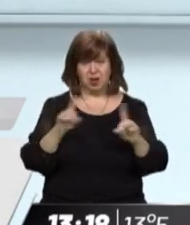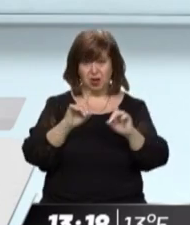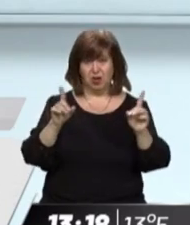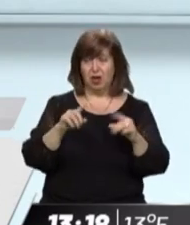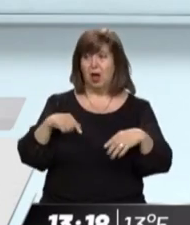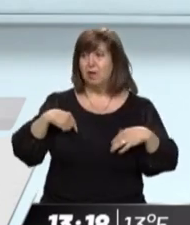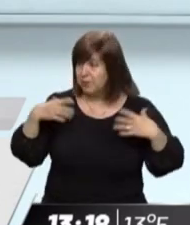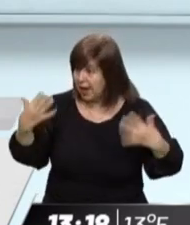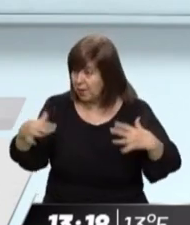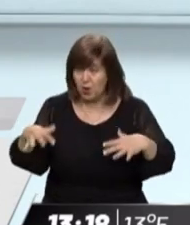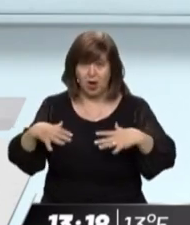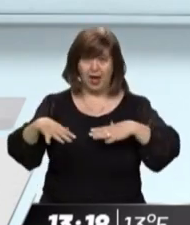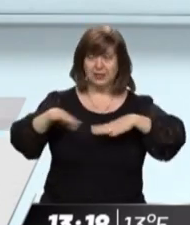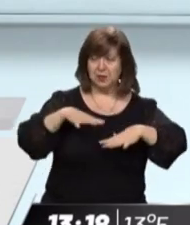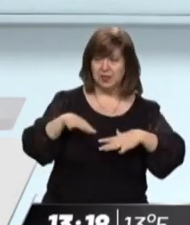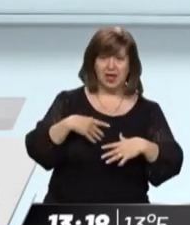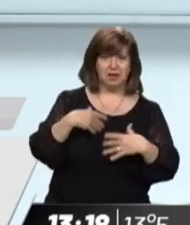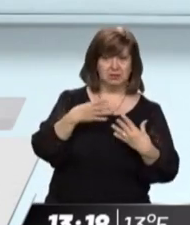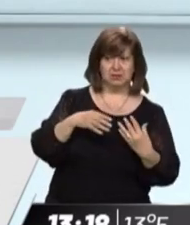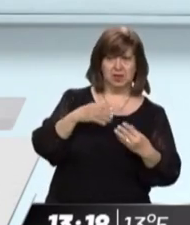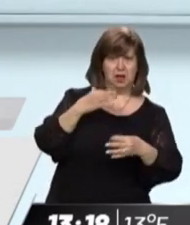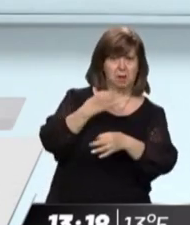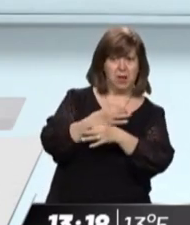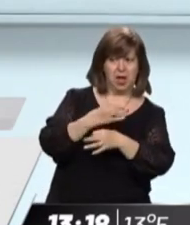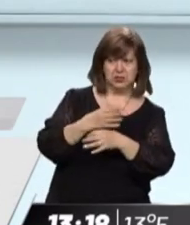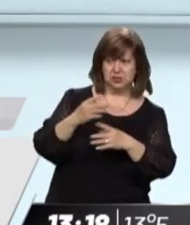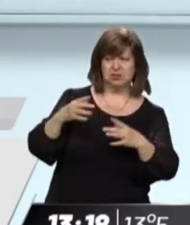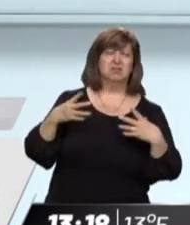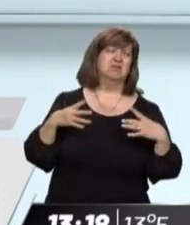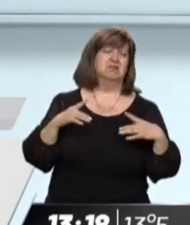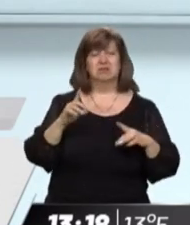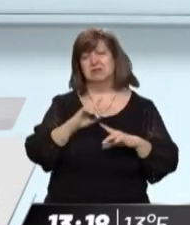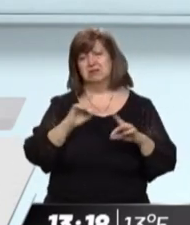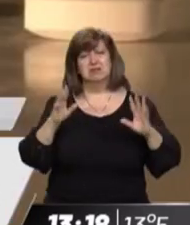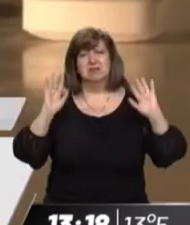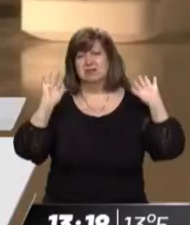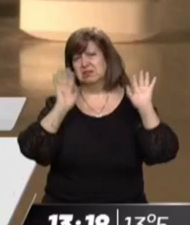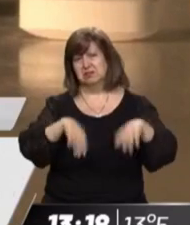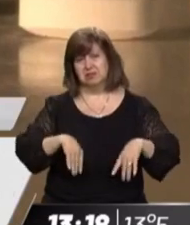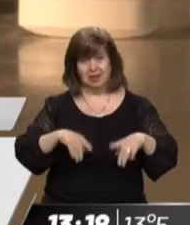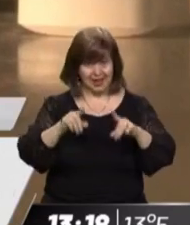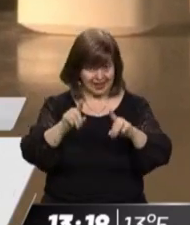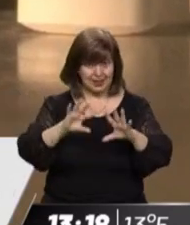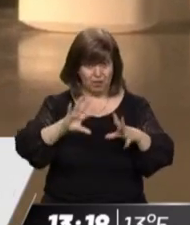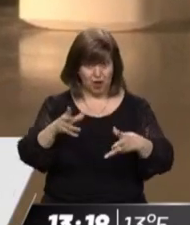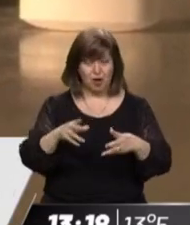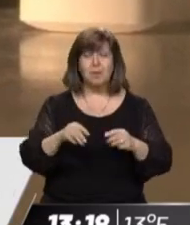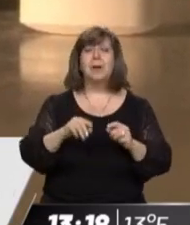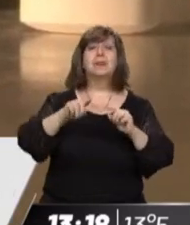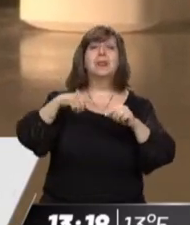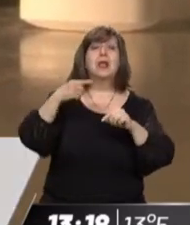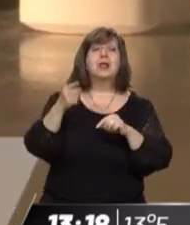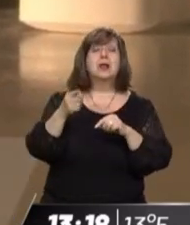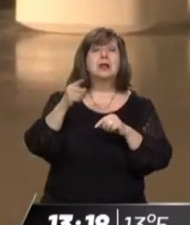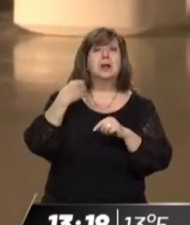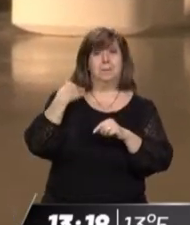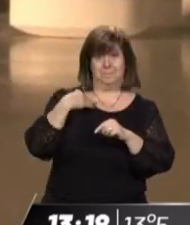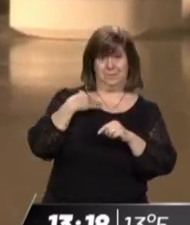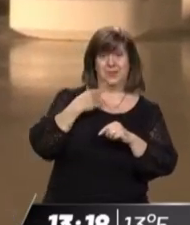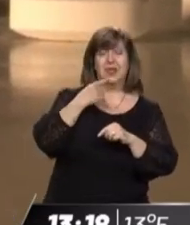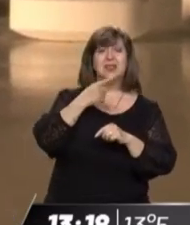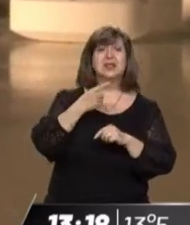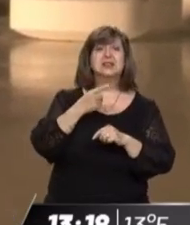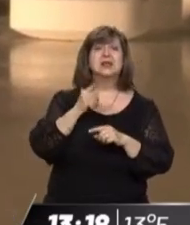una actividad. O sea, todas actividades fundamentales para lo que hace al aprendizaje. El impacto también llega al